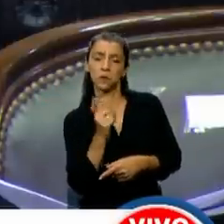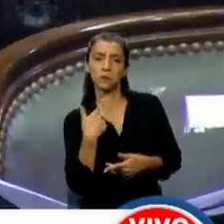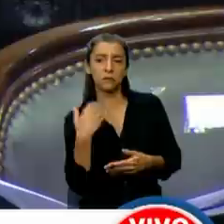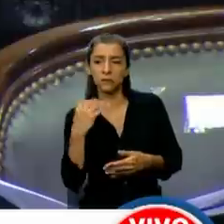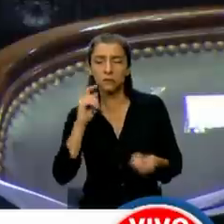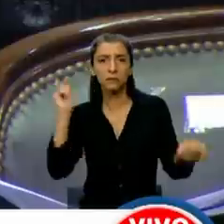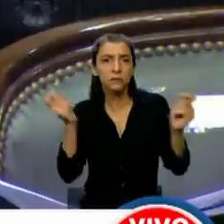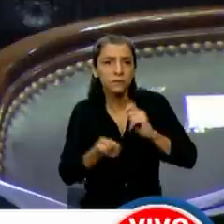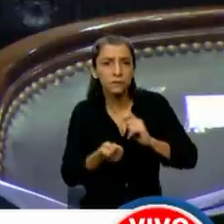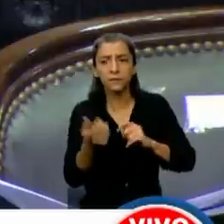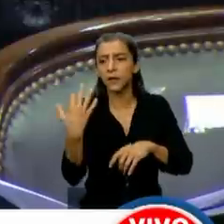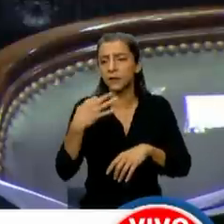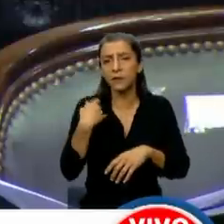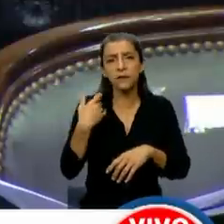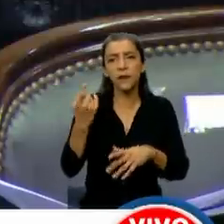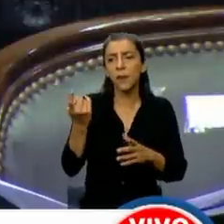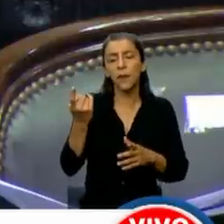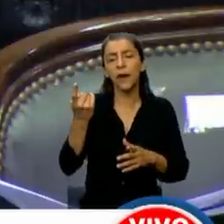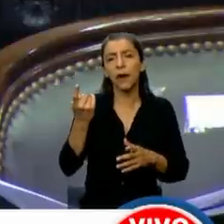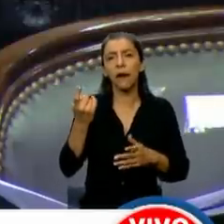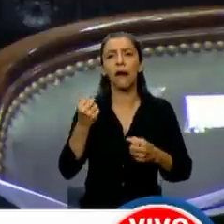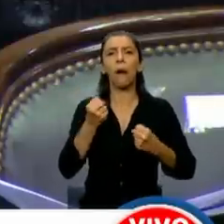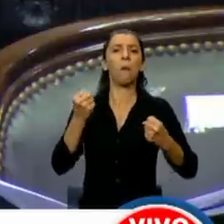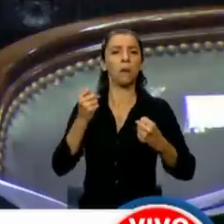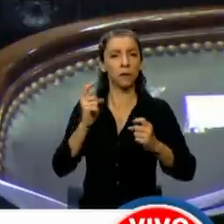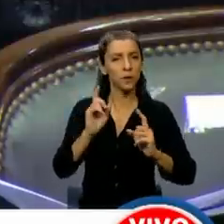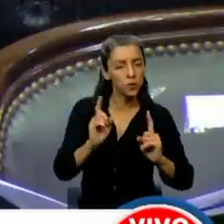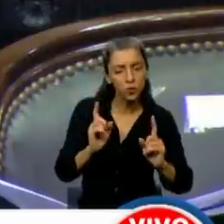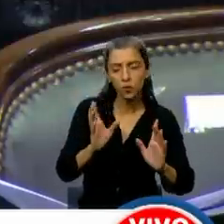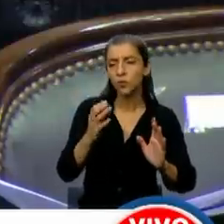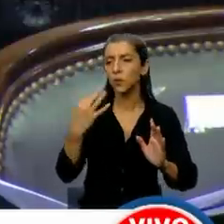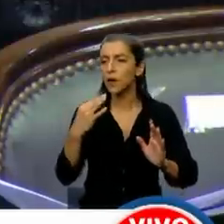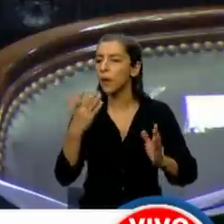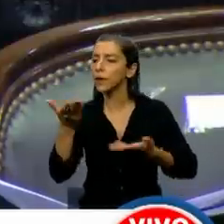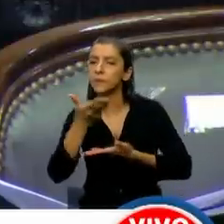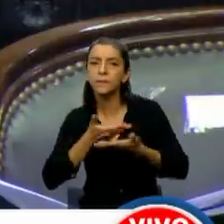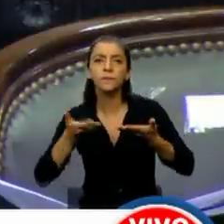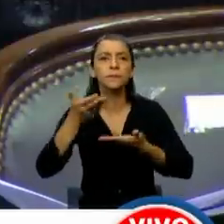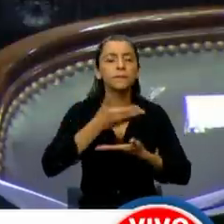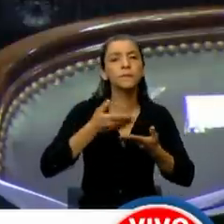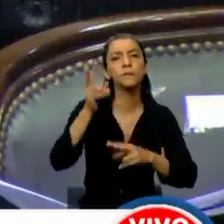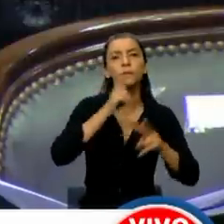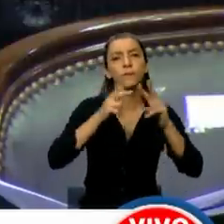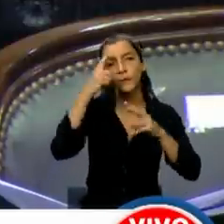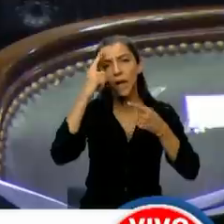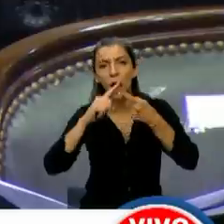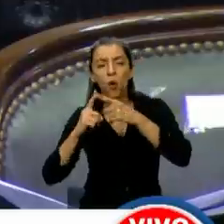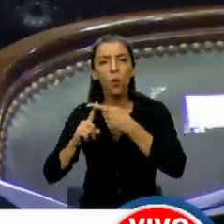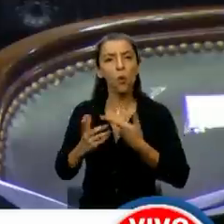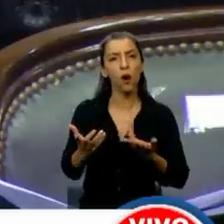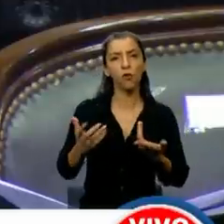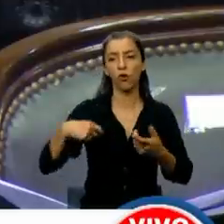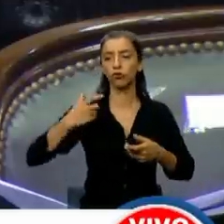ejercicio de la humildad y del consenso así no saben gobernar la sociedad nosotros nos dio el